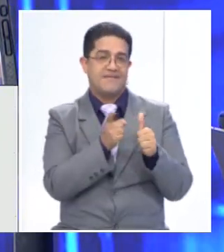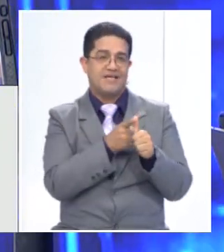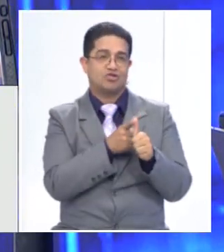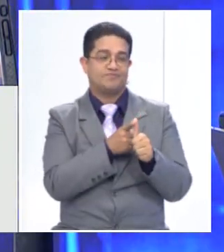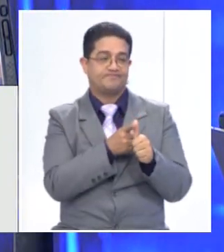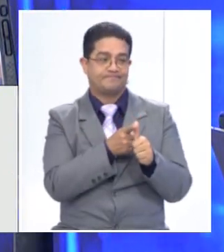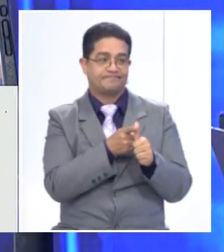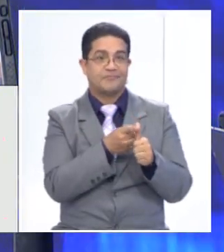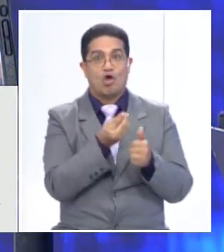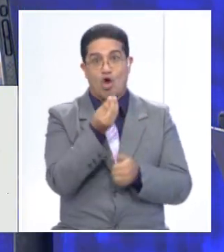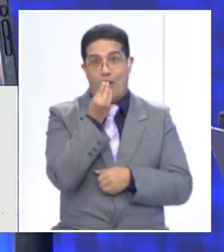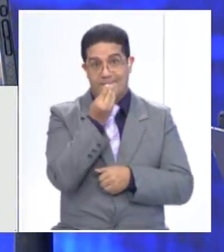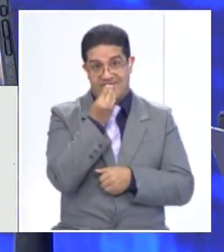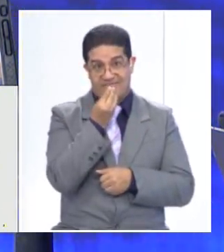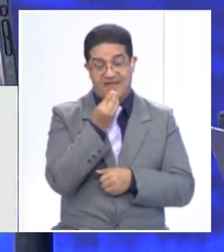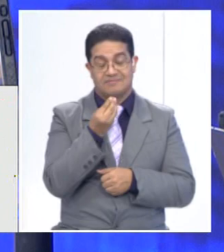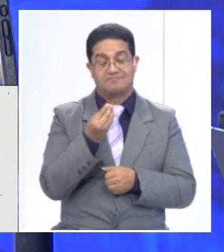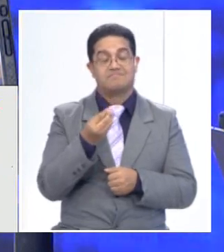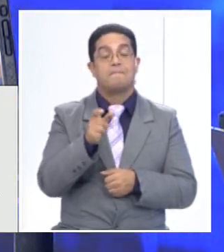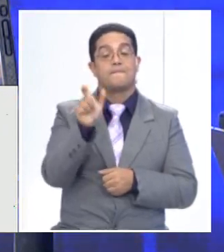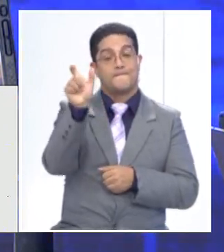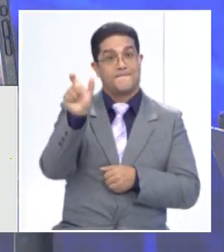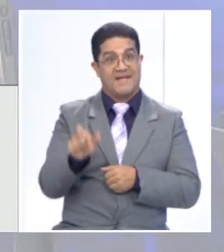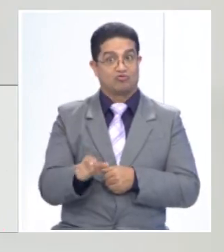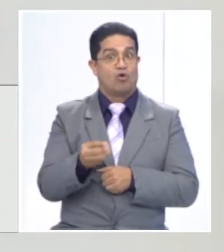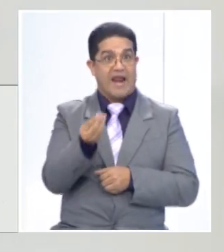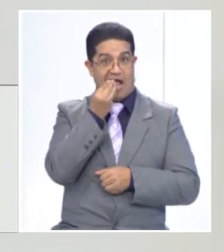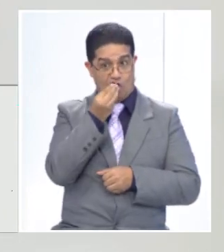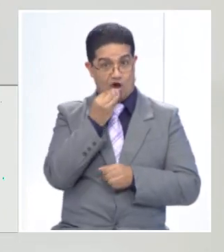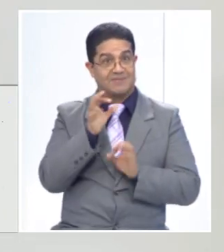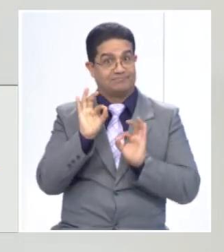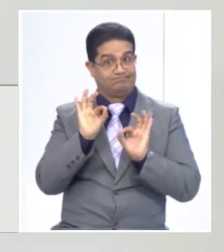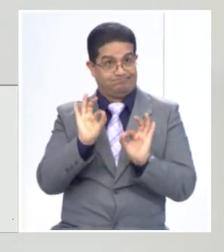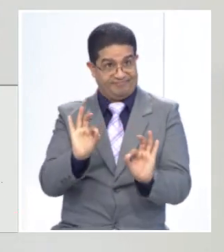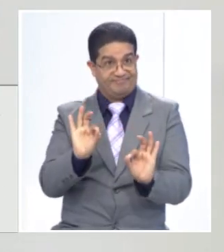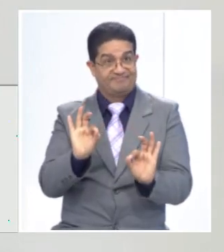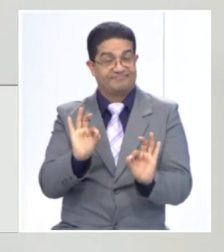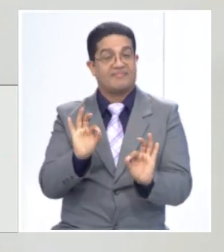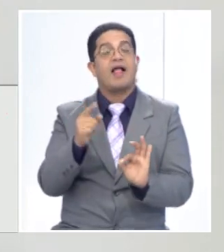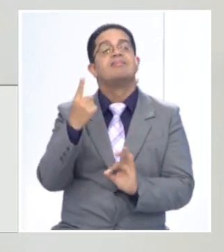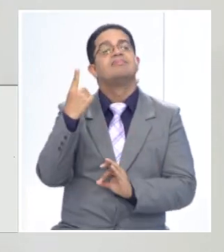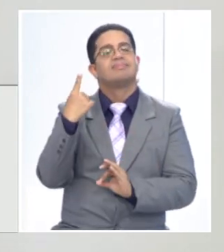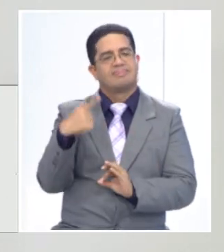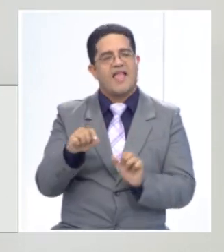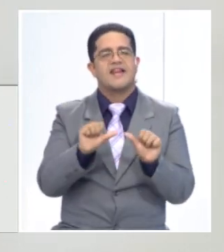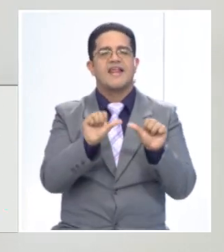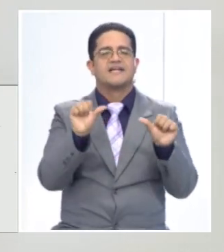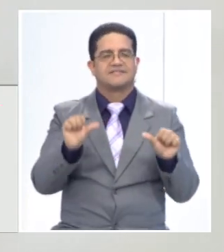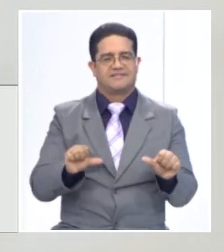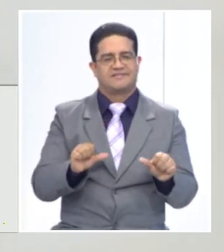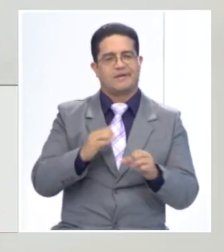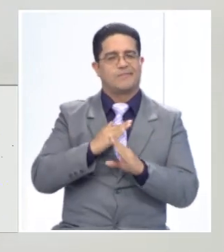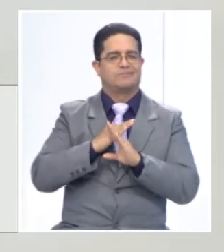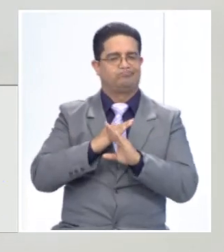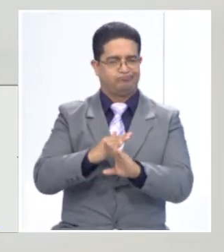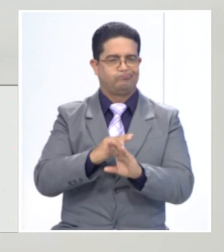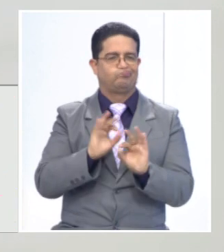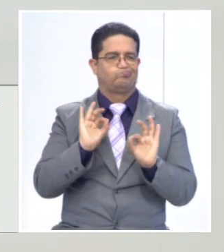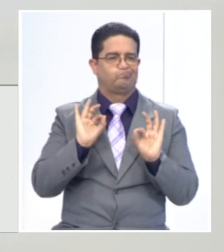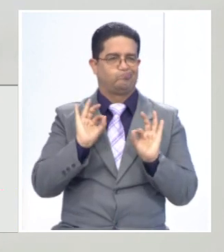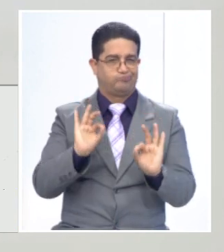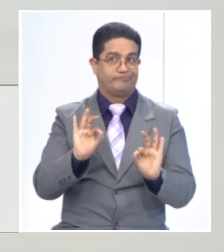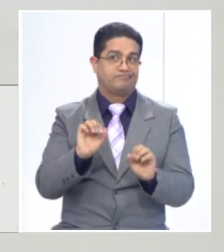la alimentación, porque un paciente adecuadamente nutrido tiene un sistema inmunológico acorde y